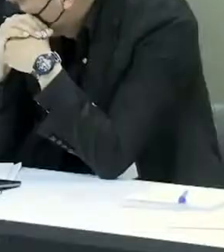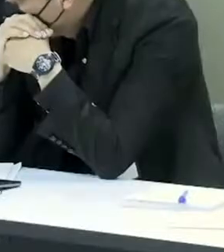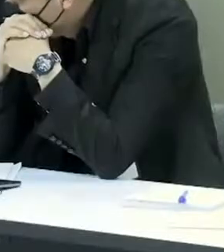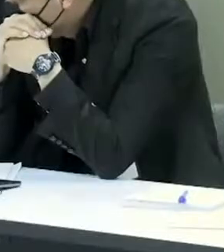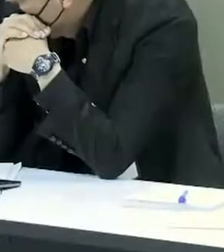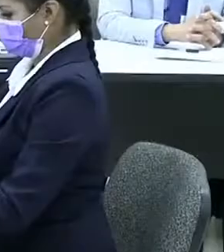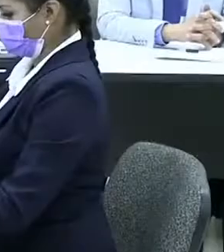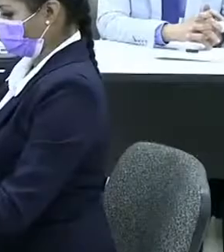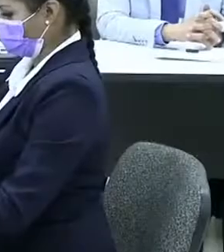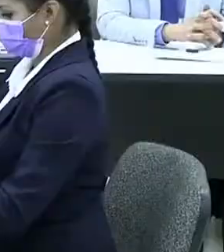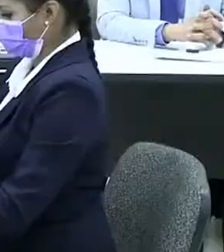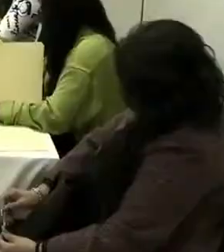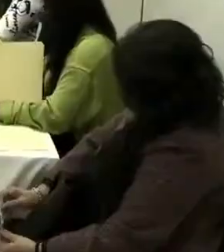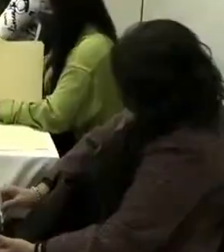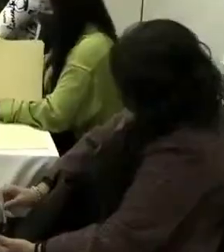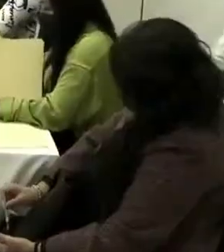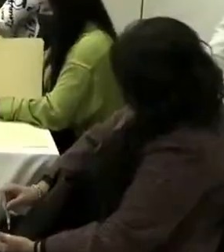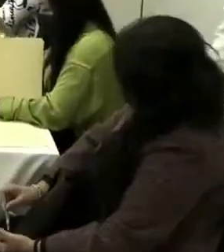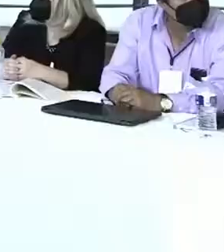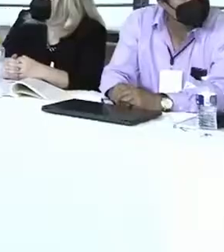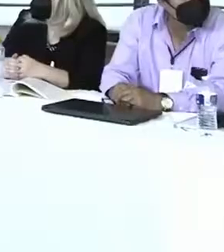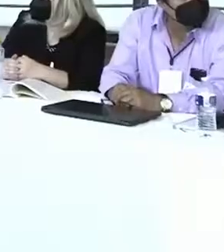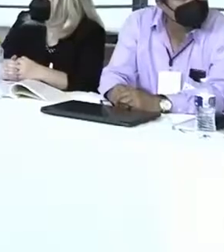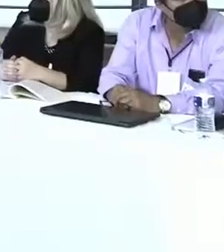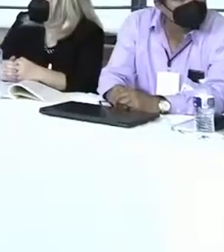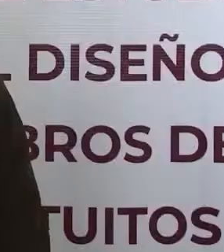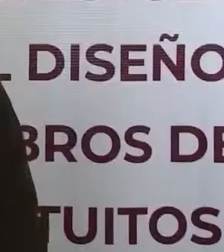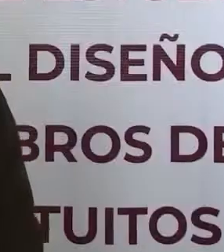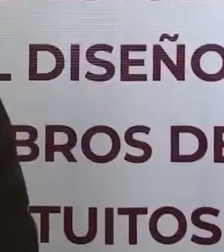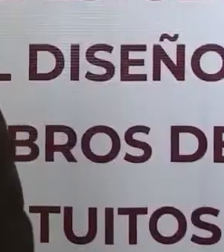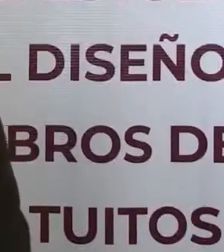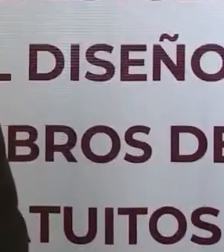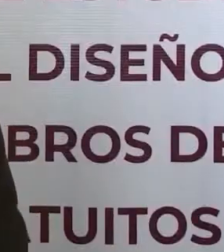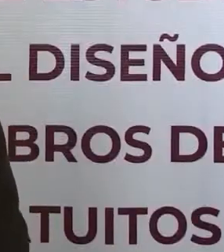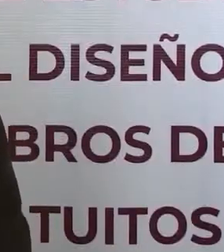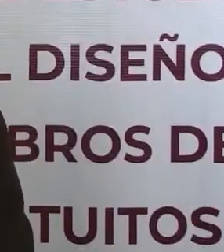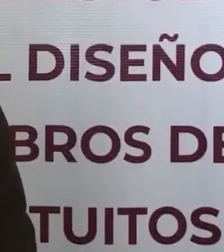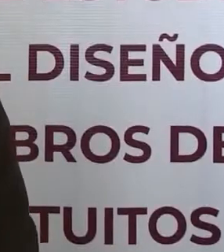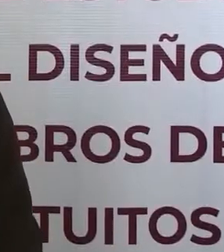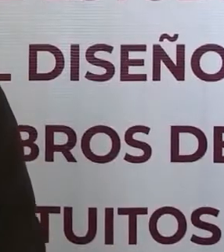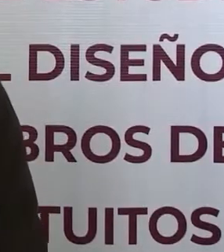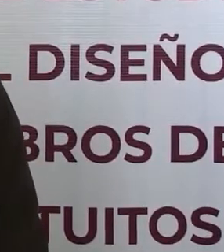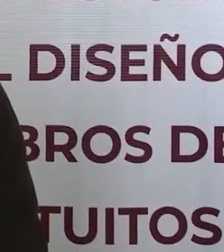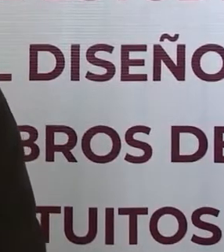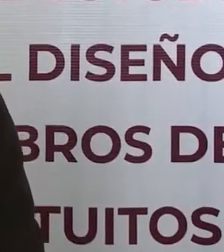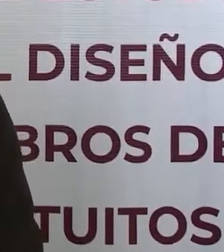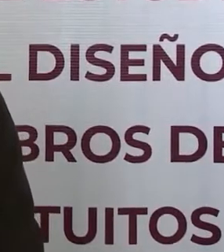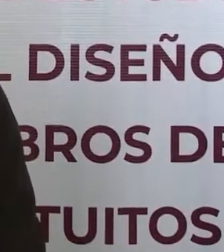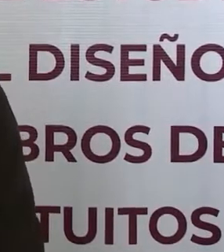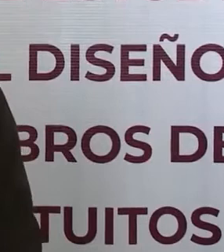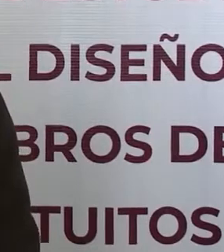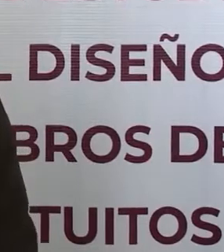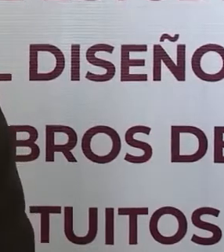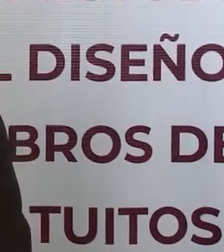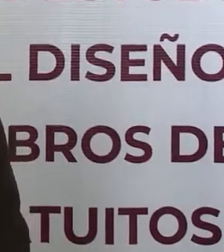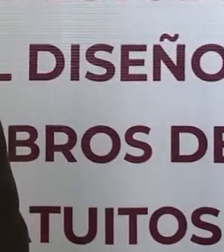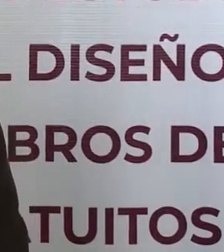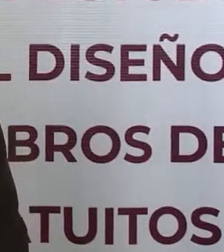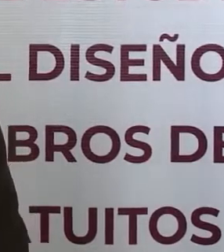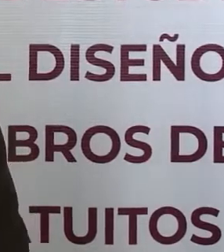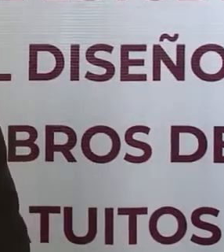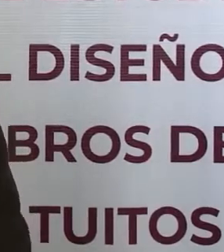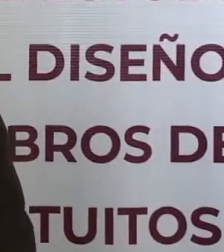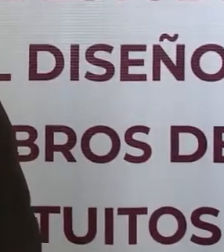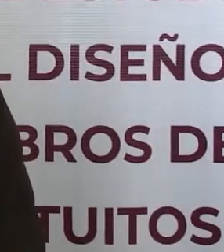el rediseño de los libros de texto gratuitos para la educación básica. Es fundamental que la propia Secretaría de Educación Pública tenga un acercamiento